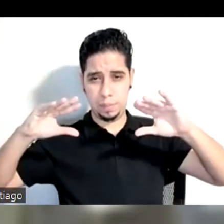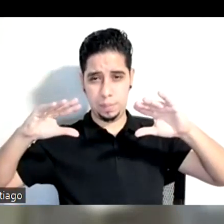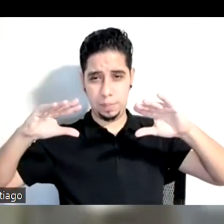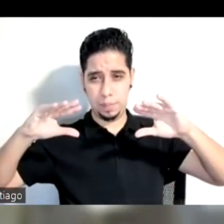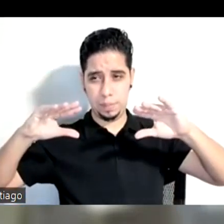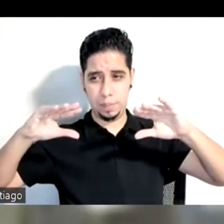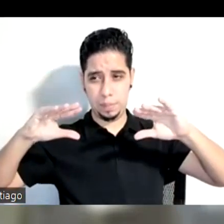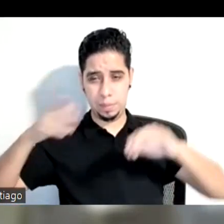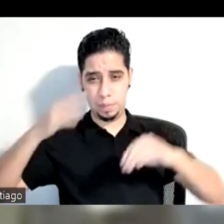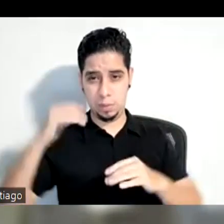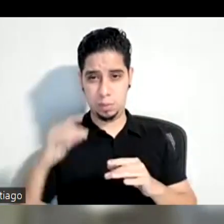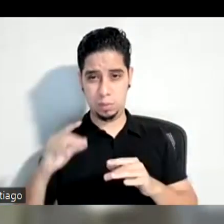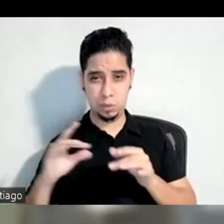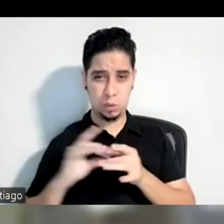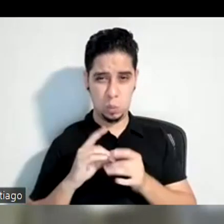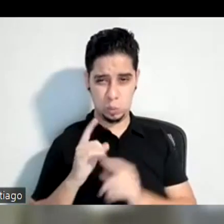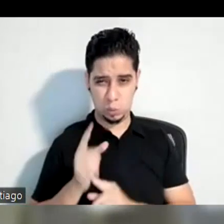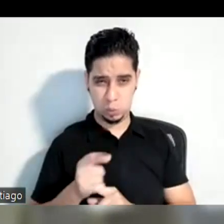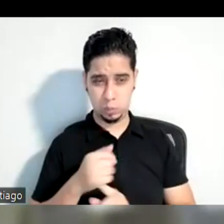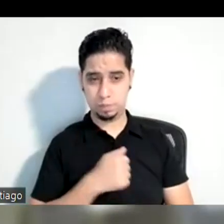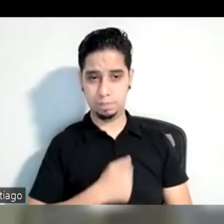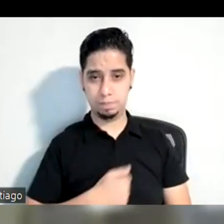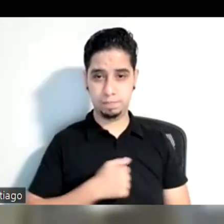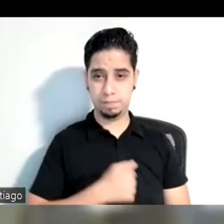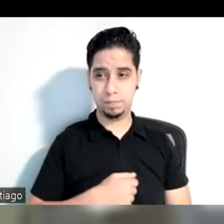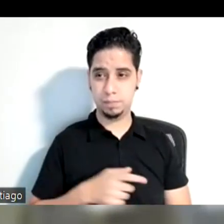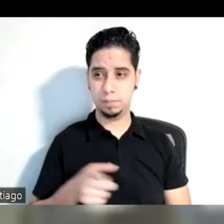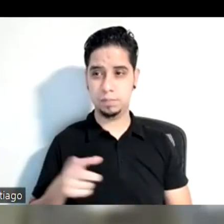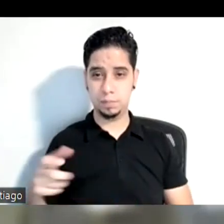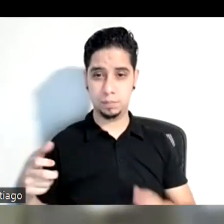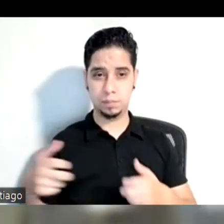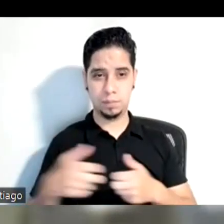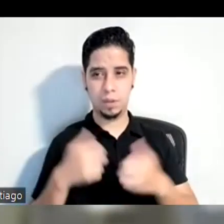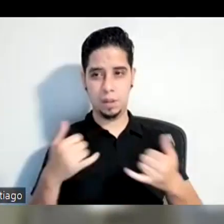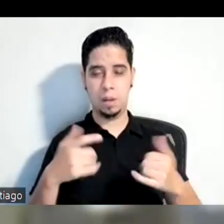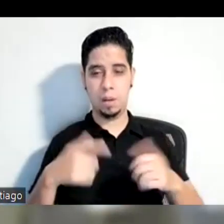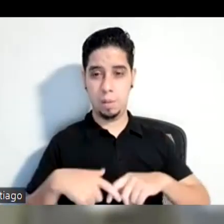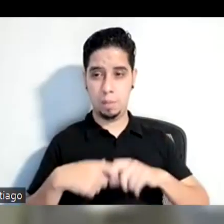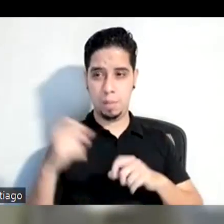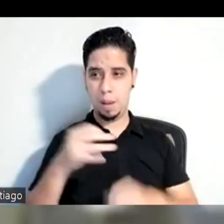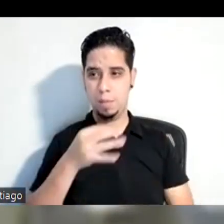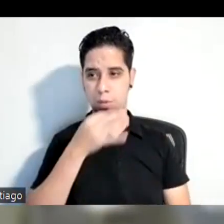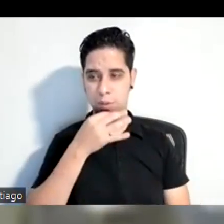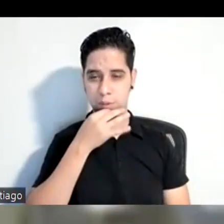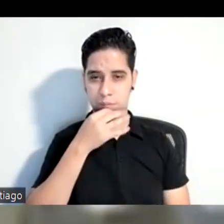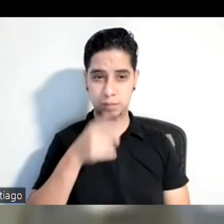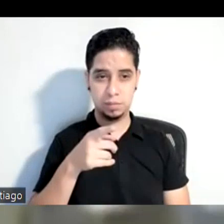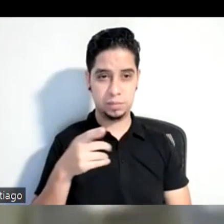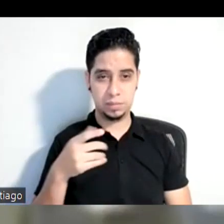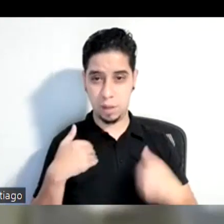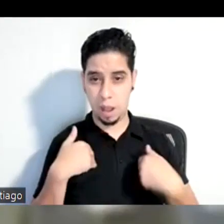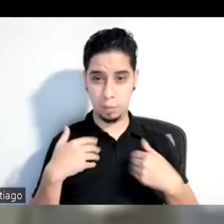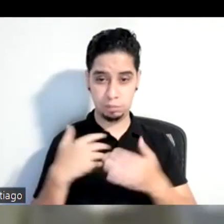olvidó enchufarlo, discúlpenme. Pero mira, mientras tú te enchufas, vámonos a una pausilla y regresamos ya mismito porque tengo que... Sí,